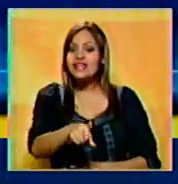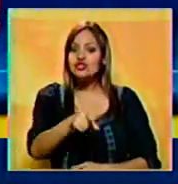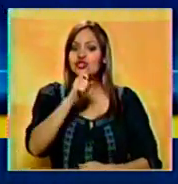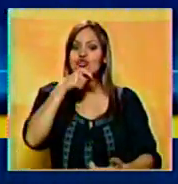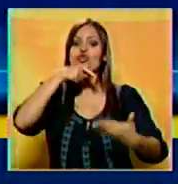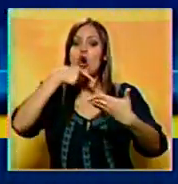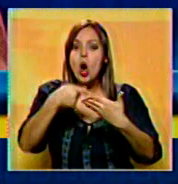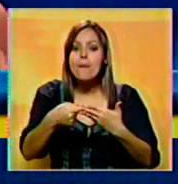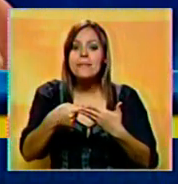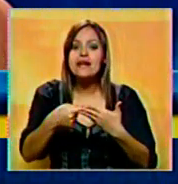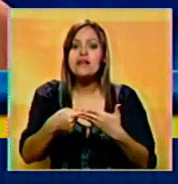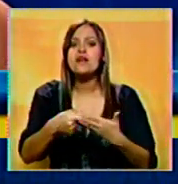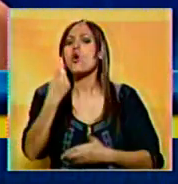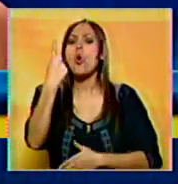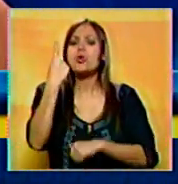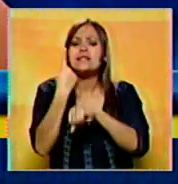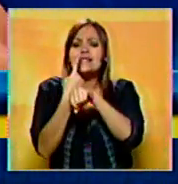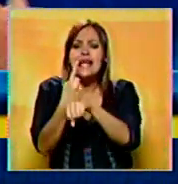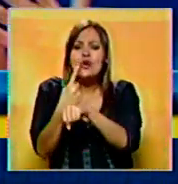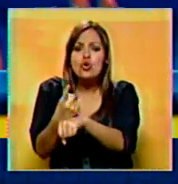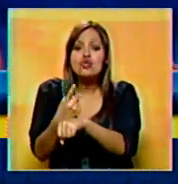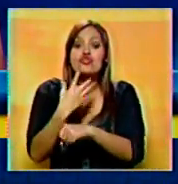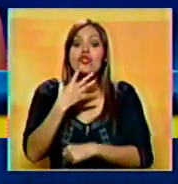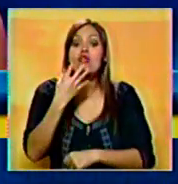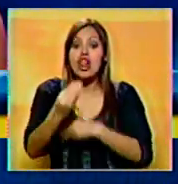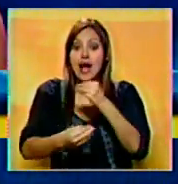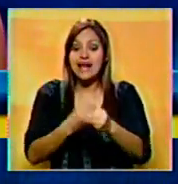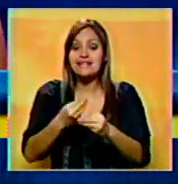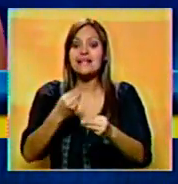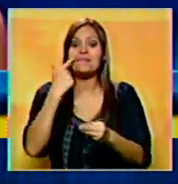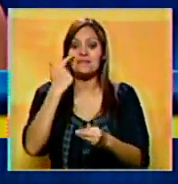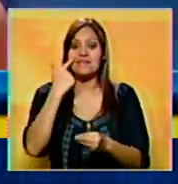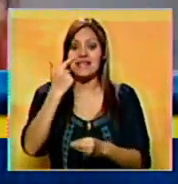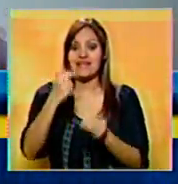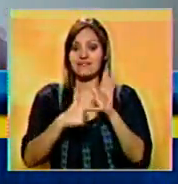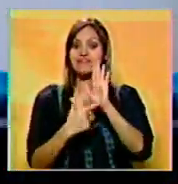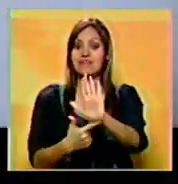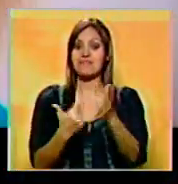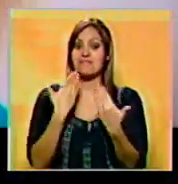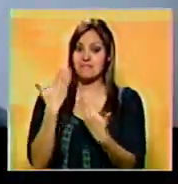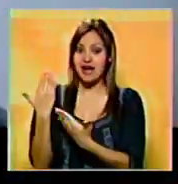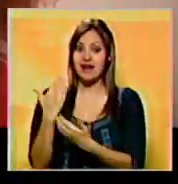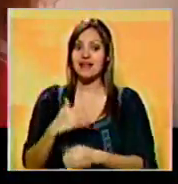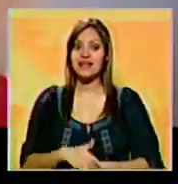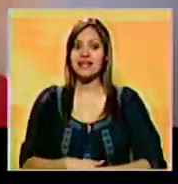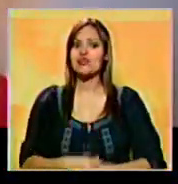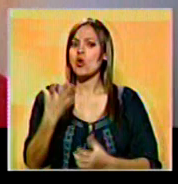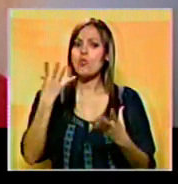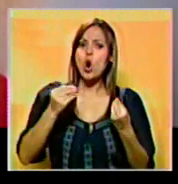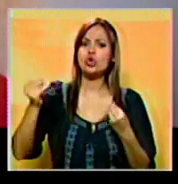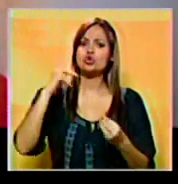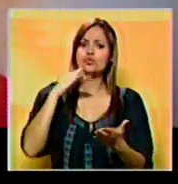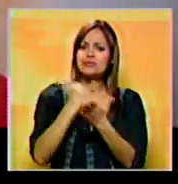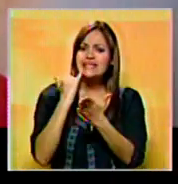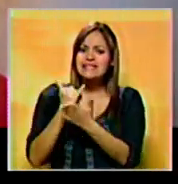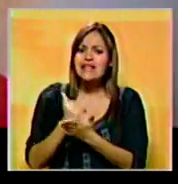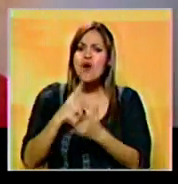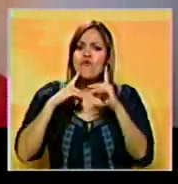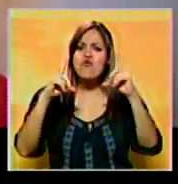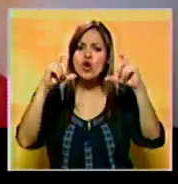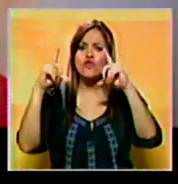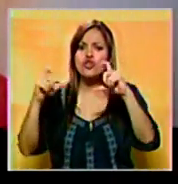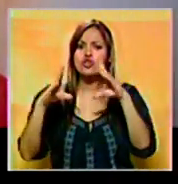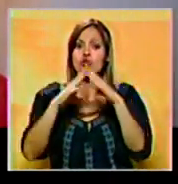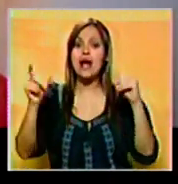titulado Tan Solo Por Un Segundo. Y es lo que realizaron, lo vamos a ver en las imágenes, fue una serie de experimentos fotográficos con